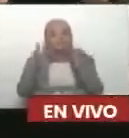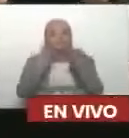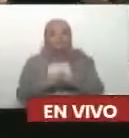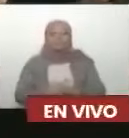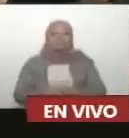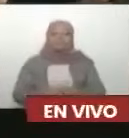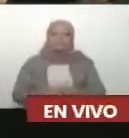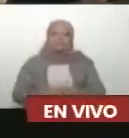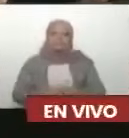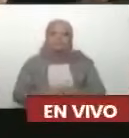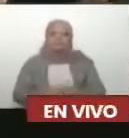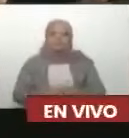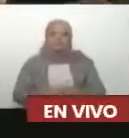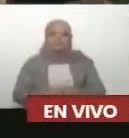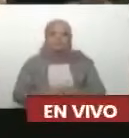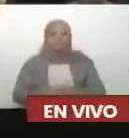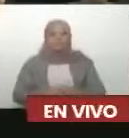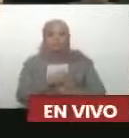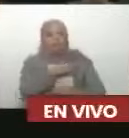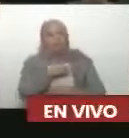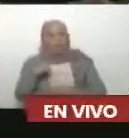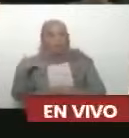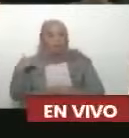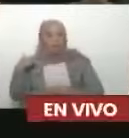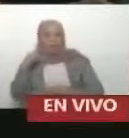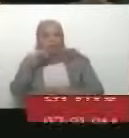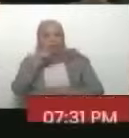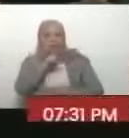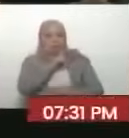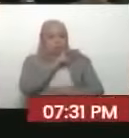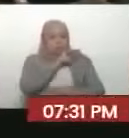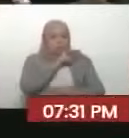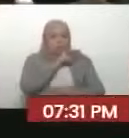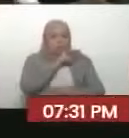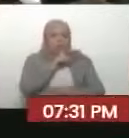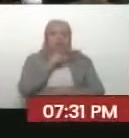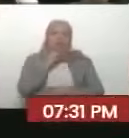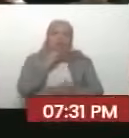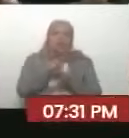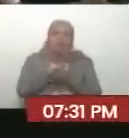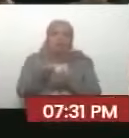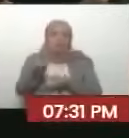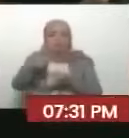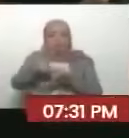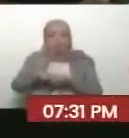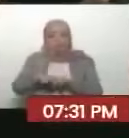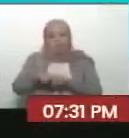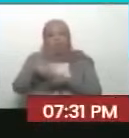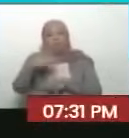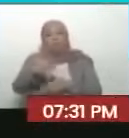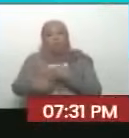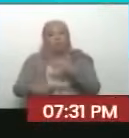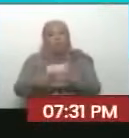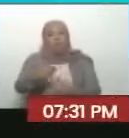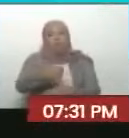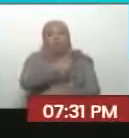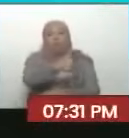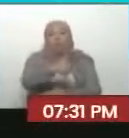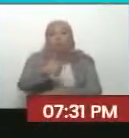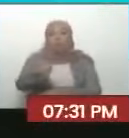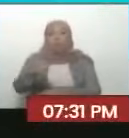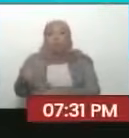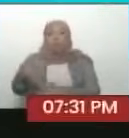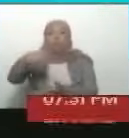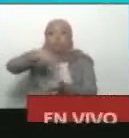Yo quiero nombrarlos y agradecerles. Si quieren, se sientan y se van levantando uno por uno para que los vean